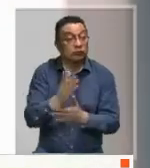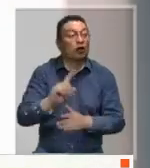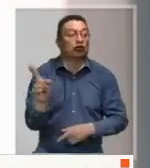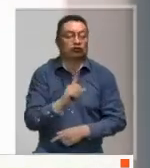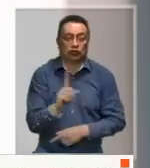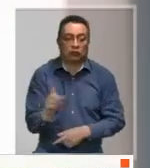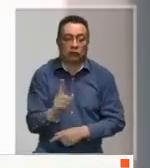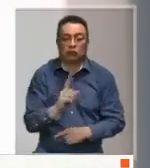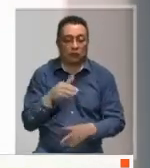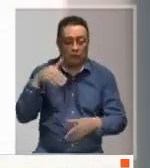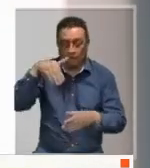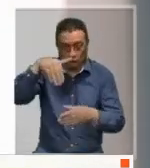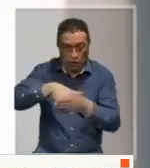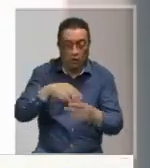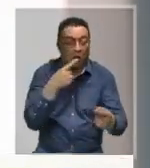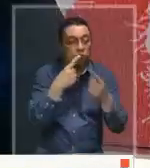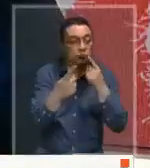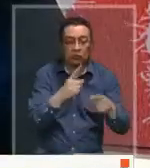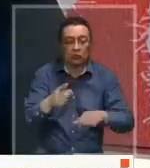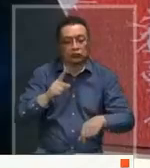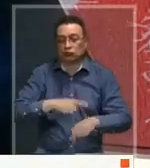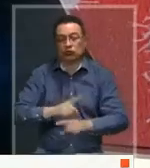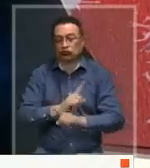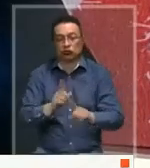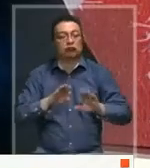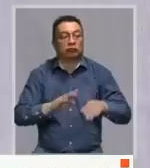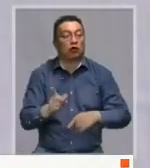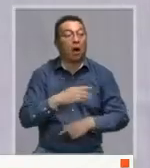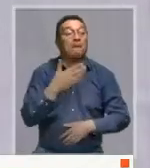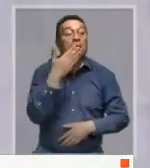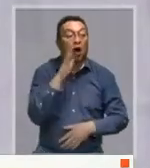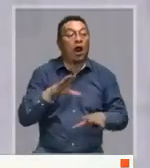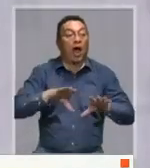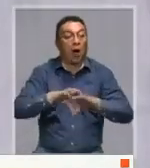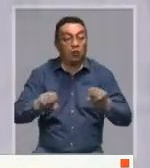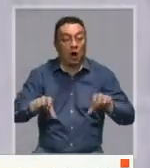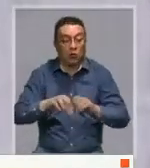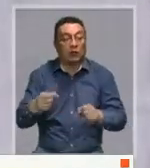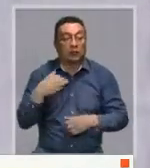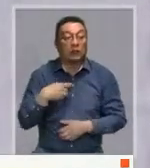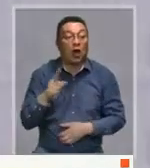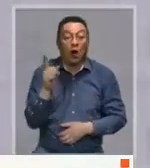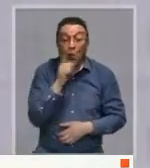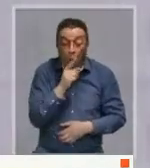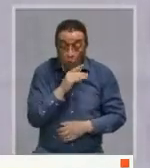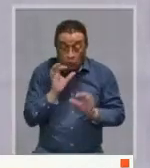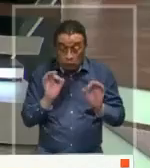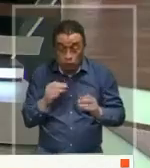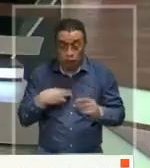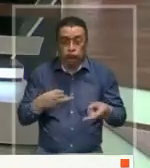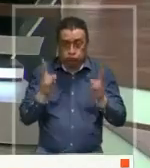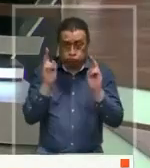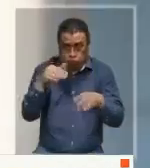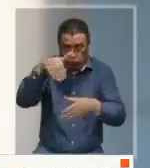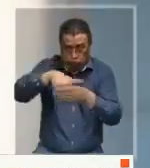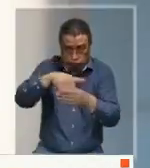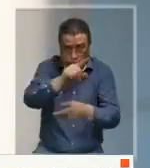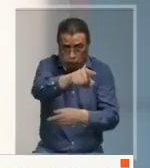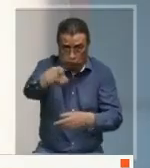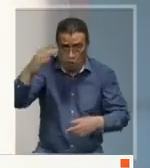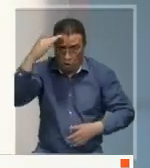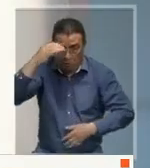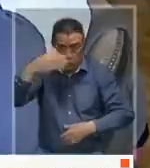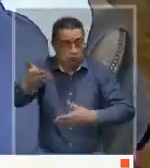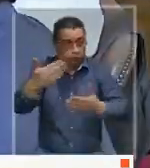ninguna manera es preferible llegar a un acuerdo si es el último ratio sí no tenemos ningún problema si no